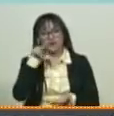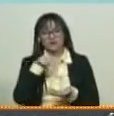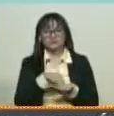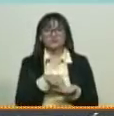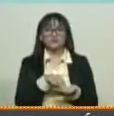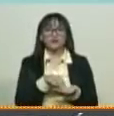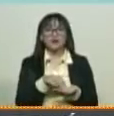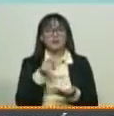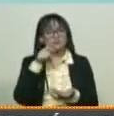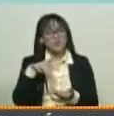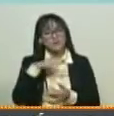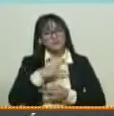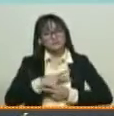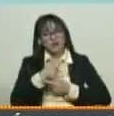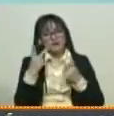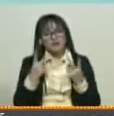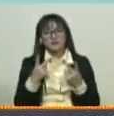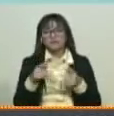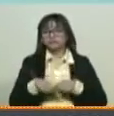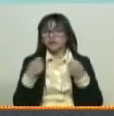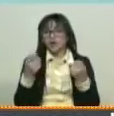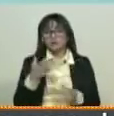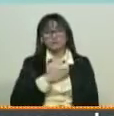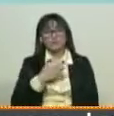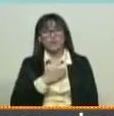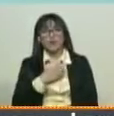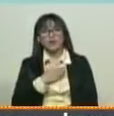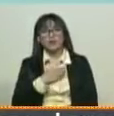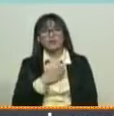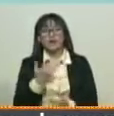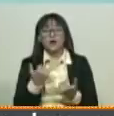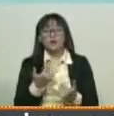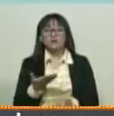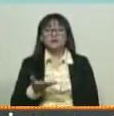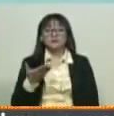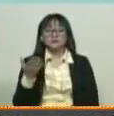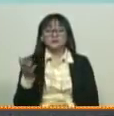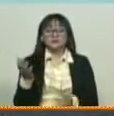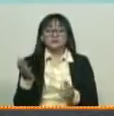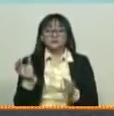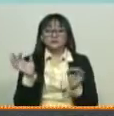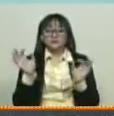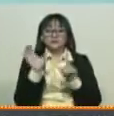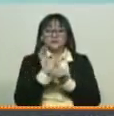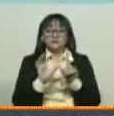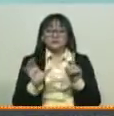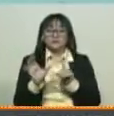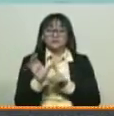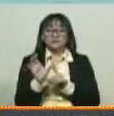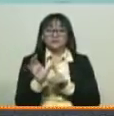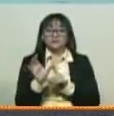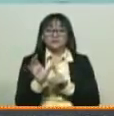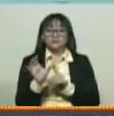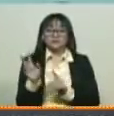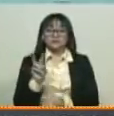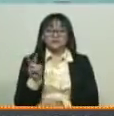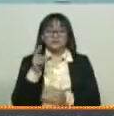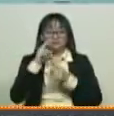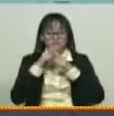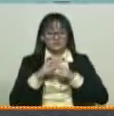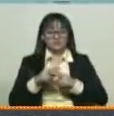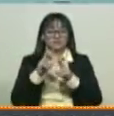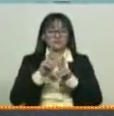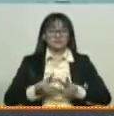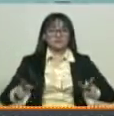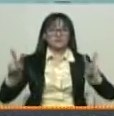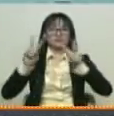como pueblo valiente, como pueblo indestructible. Hemos resaltado los patrimonios inmateriales que tiene Venezuela, reconocido por las